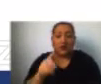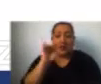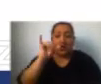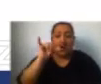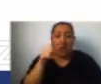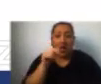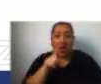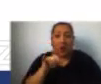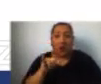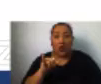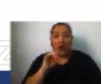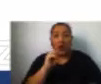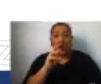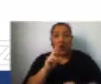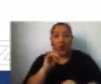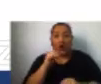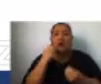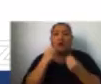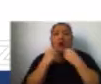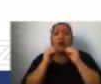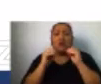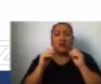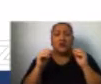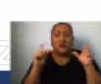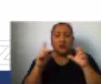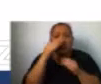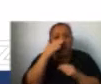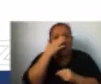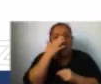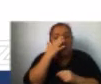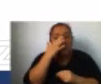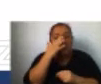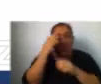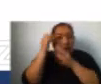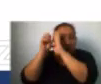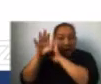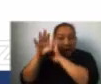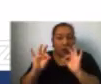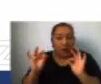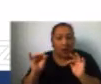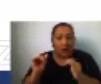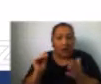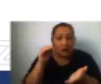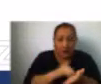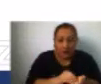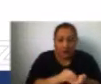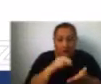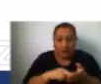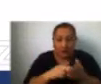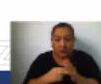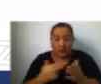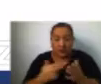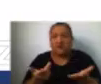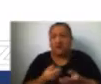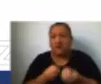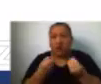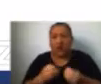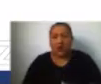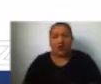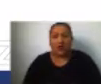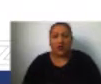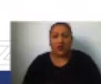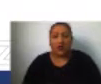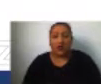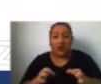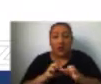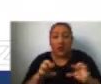Y compartimos esta imagen donde no se nota la actividad minera porque queremos poner énfasis en que se trata de un pueblo de